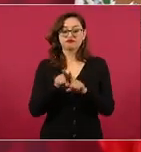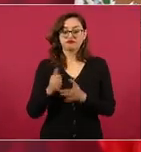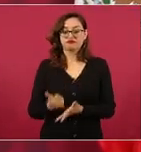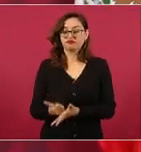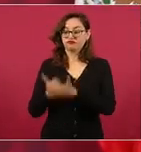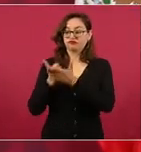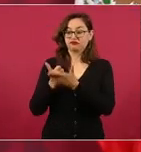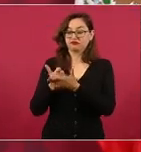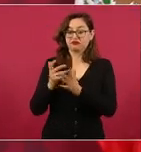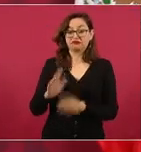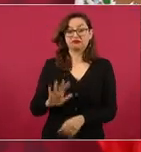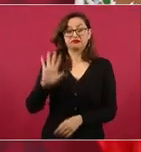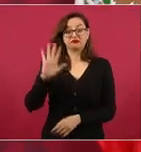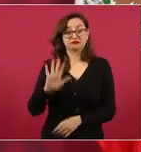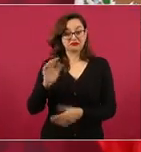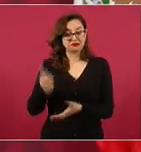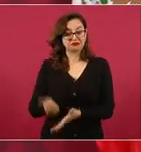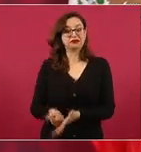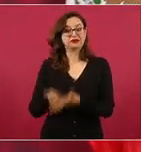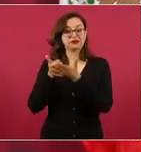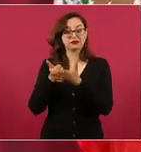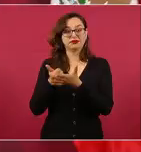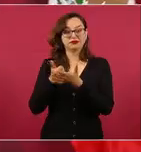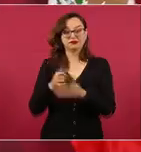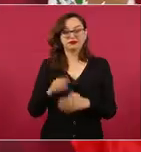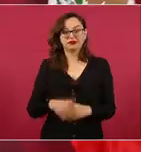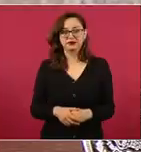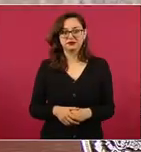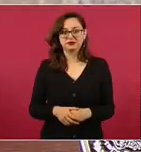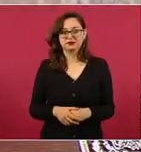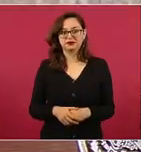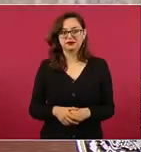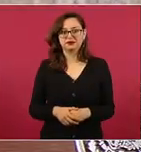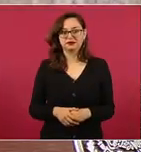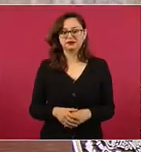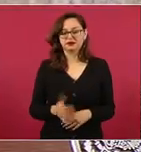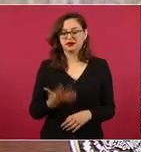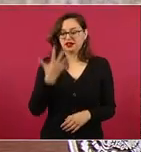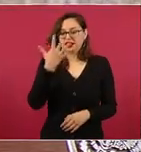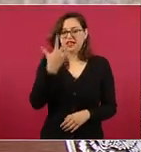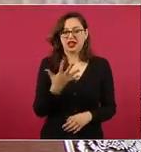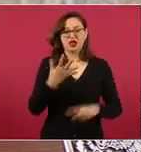¿no?, que era una caravana, ¿no?